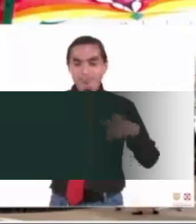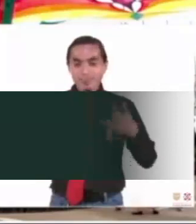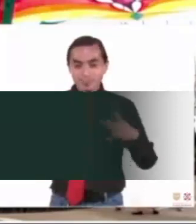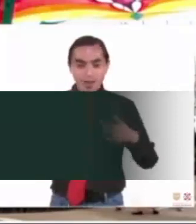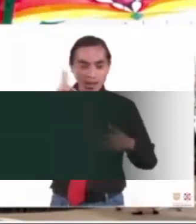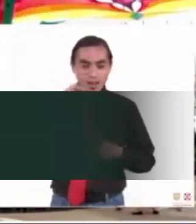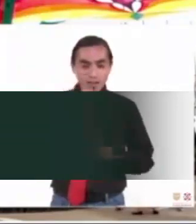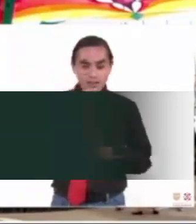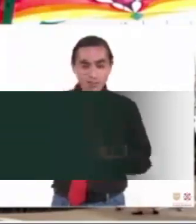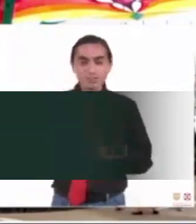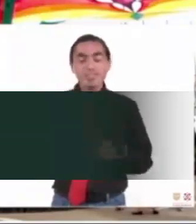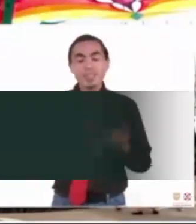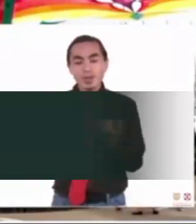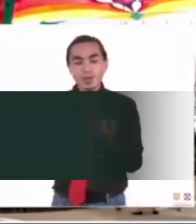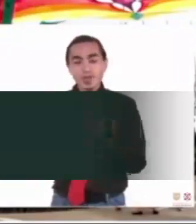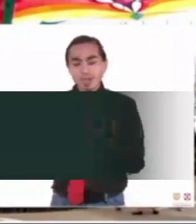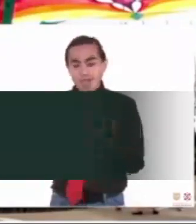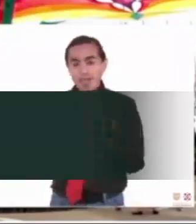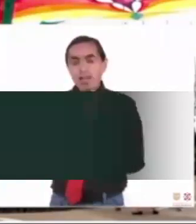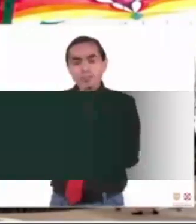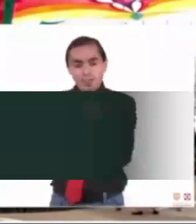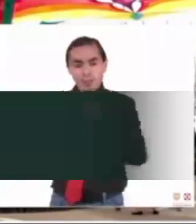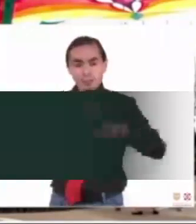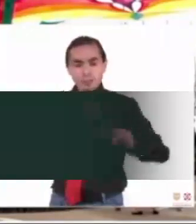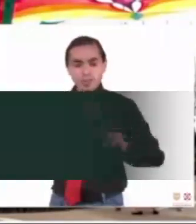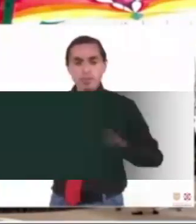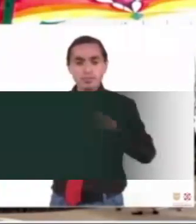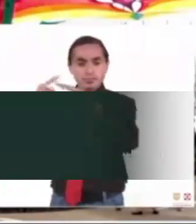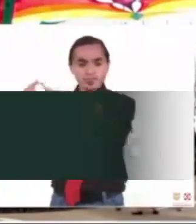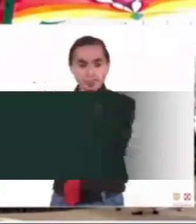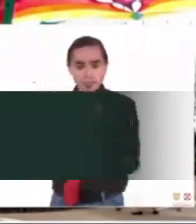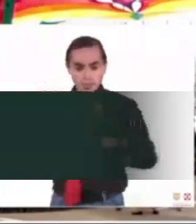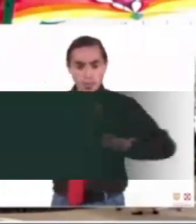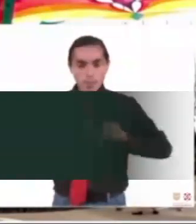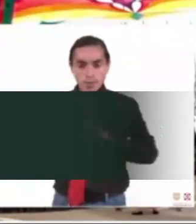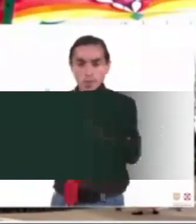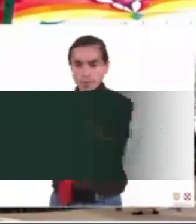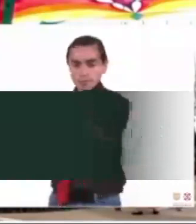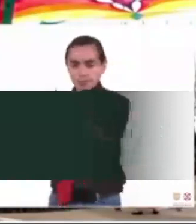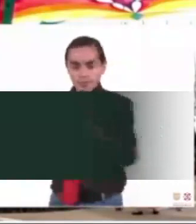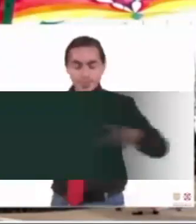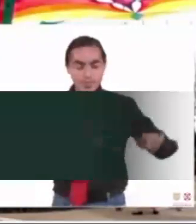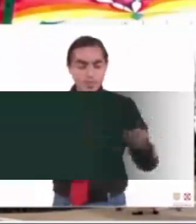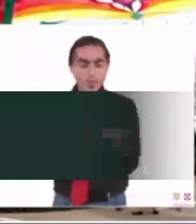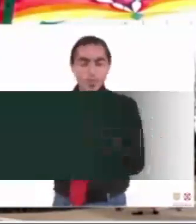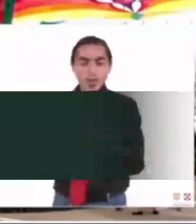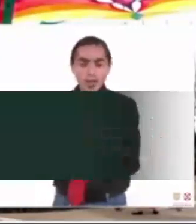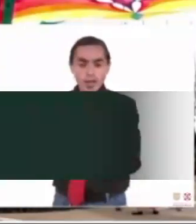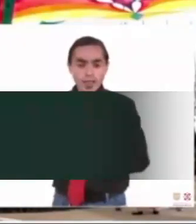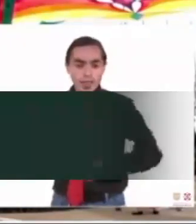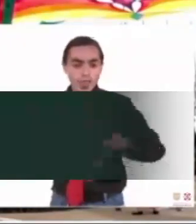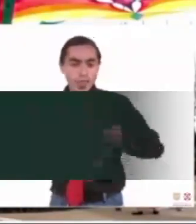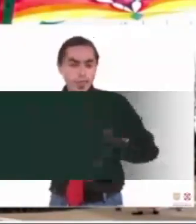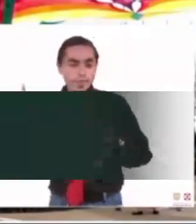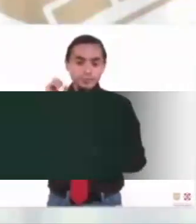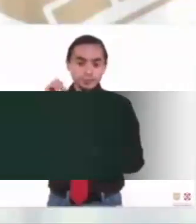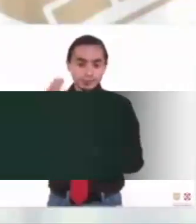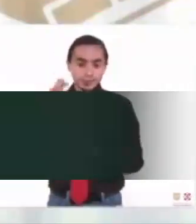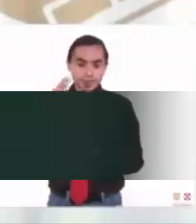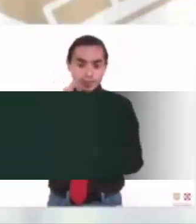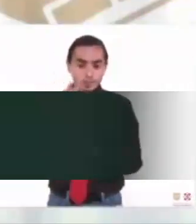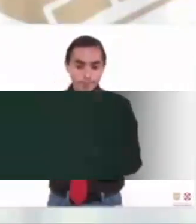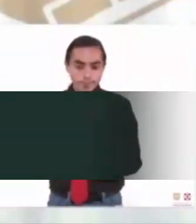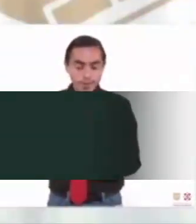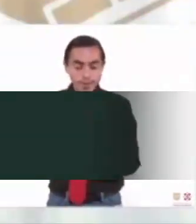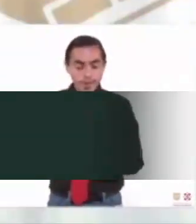del turismo, estrategias de financiamiento para las MIPYMES, mujeres en el turismo, nuevas tecnologías y turismo sustentable,